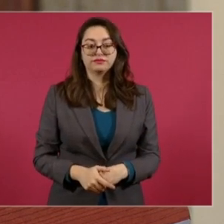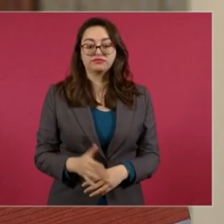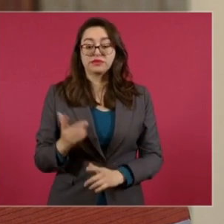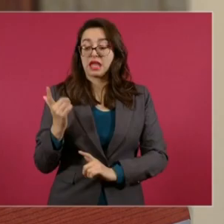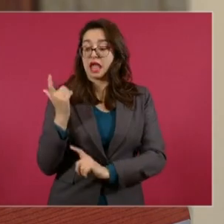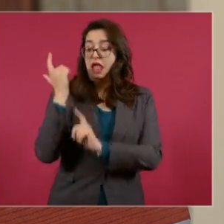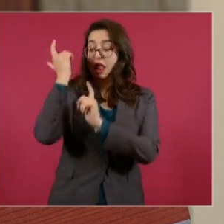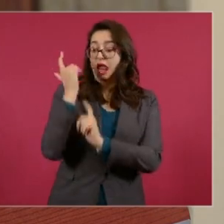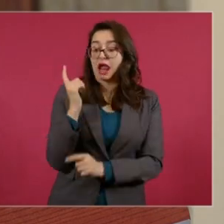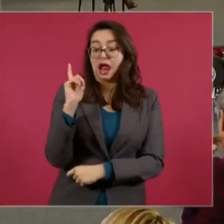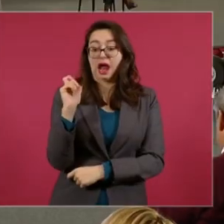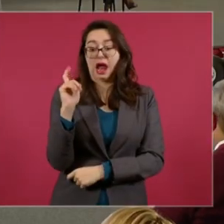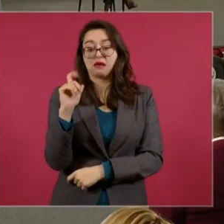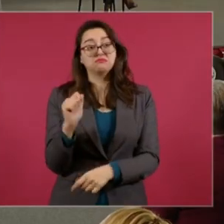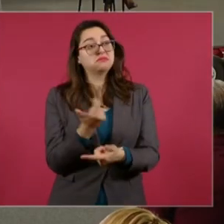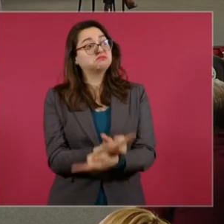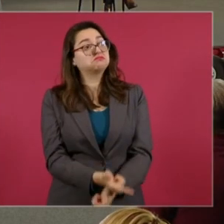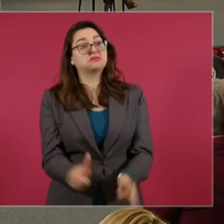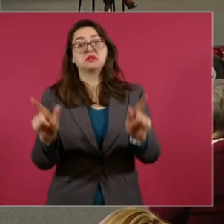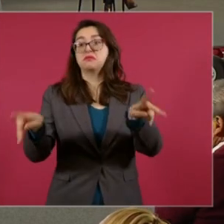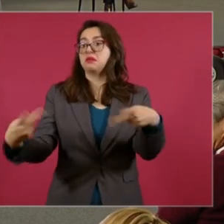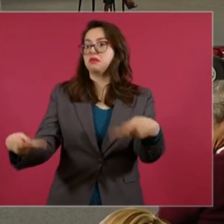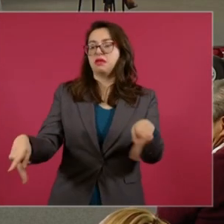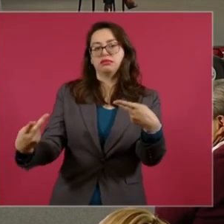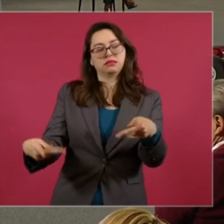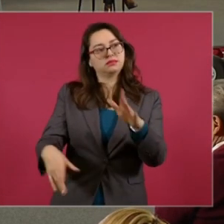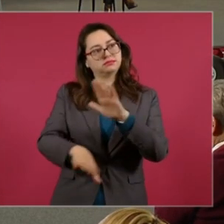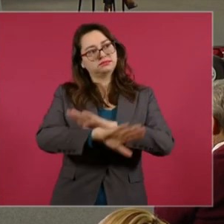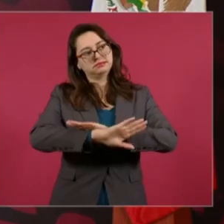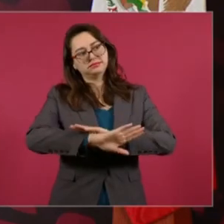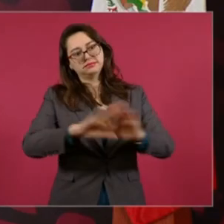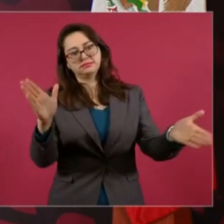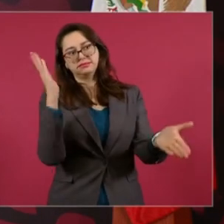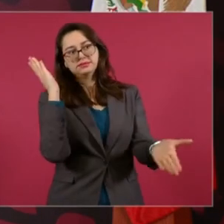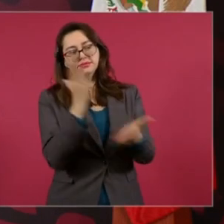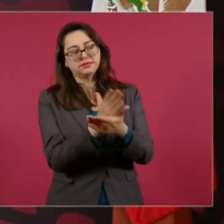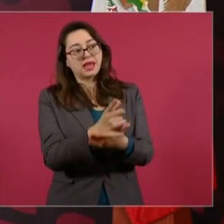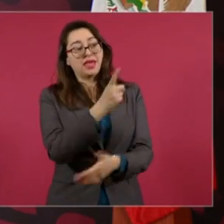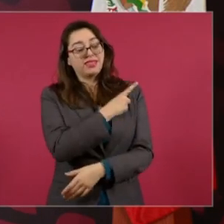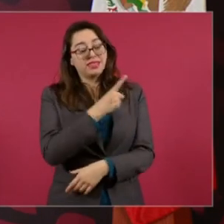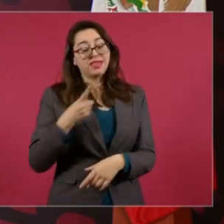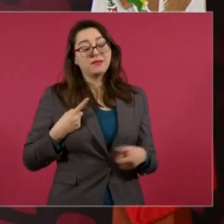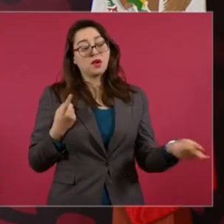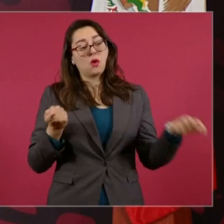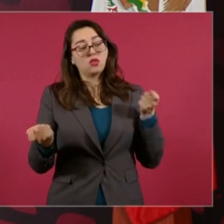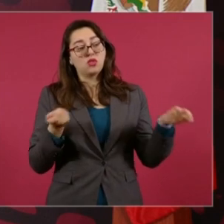de armas en Estados Unidos, porque